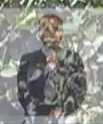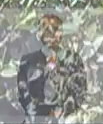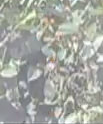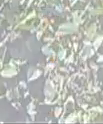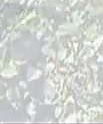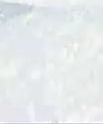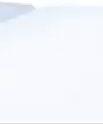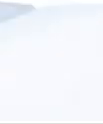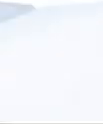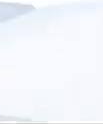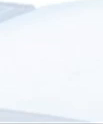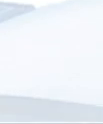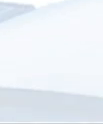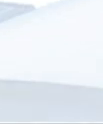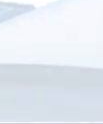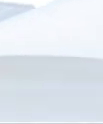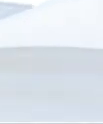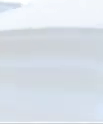prefieran.